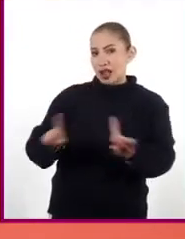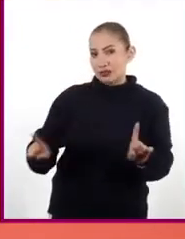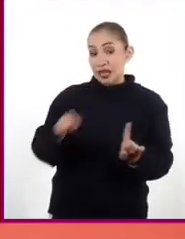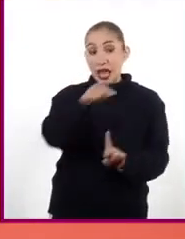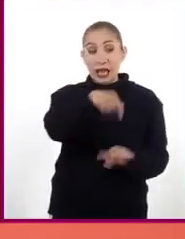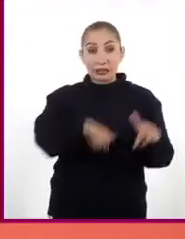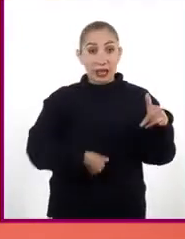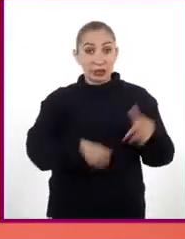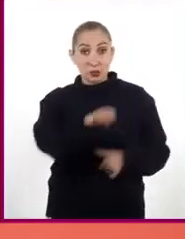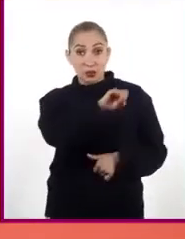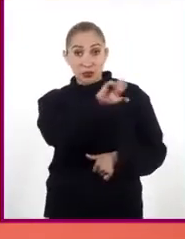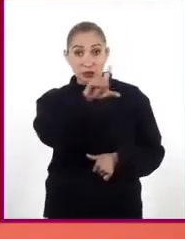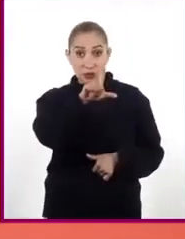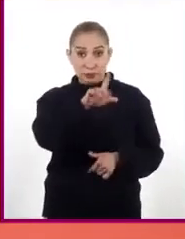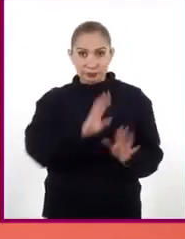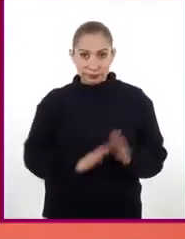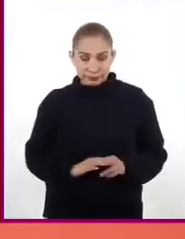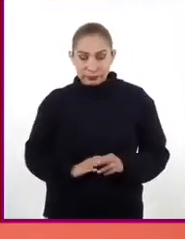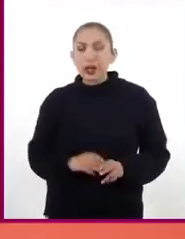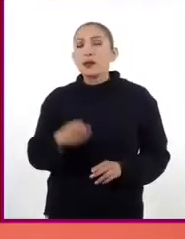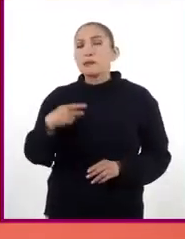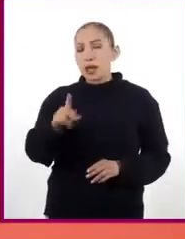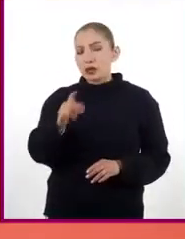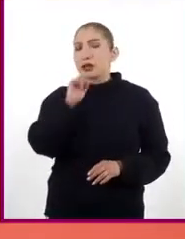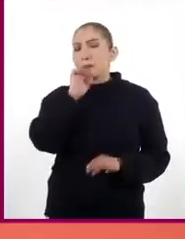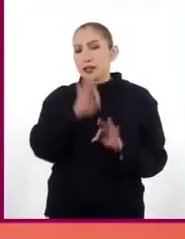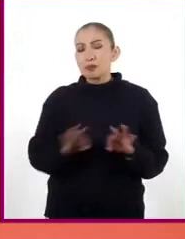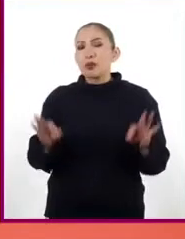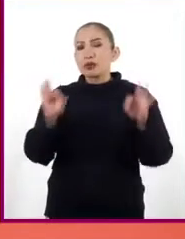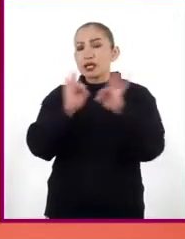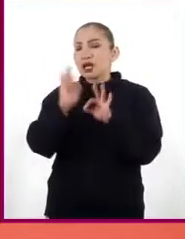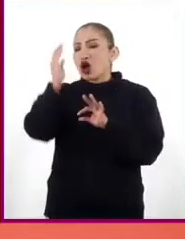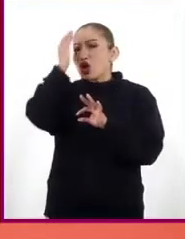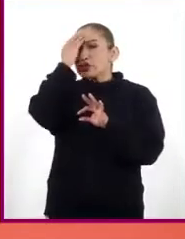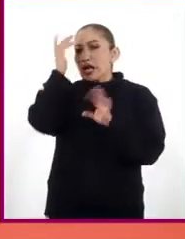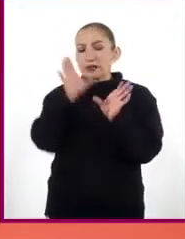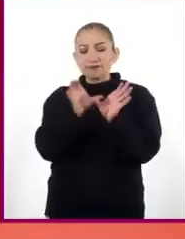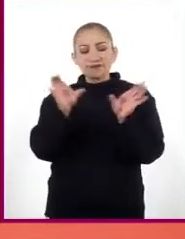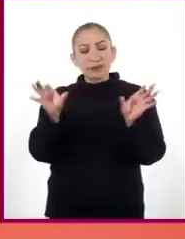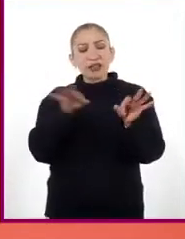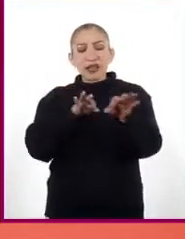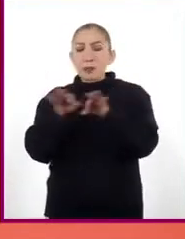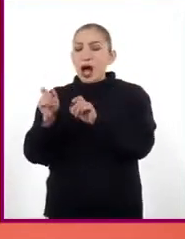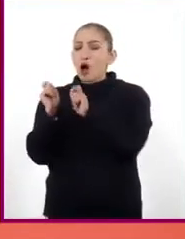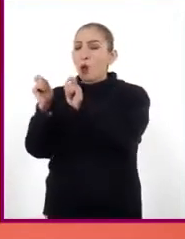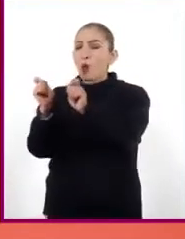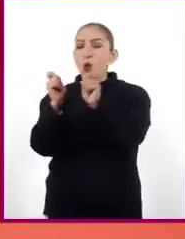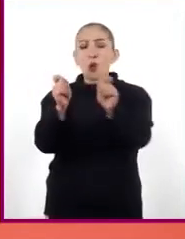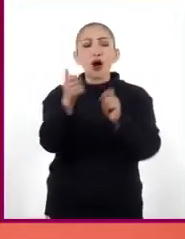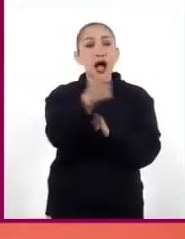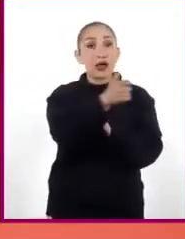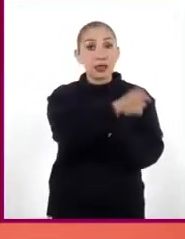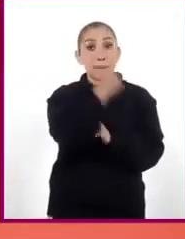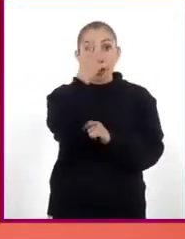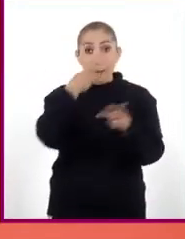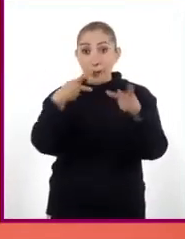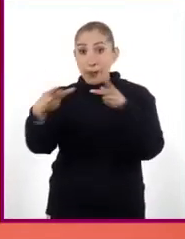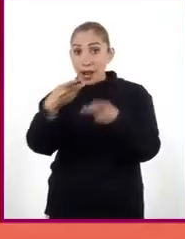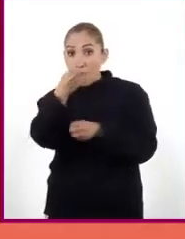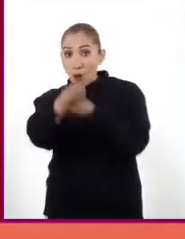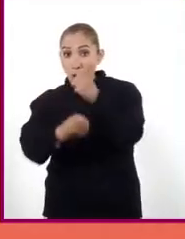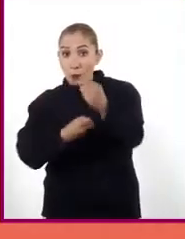distintos al teatro profesional. Aún así, es importante conocer la división del trabajo que requiere una puesta en